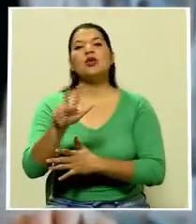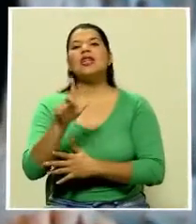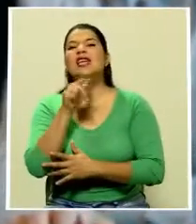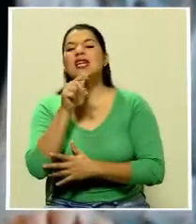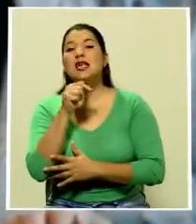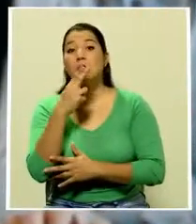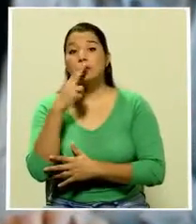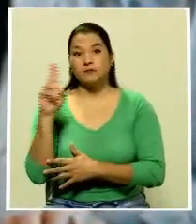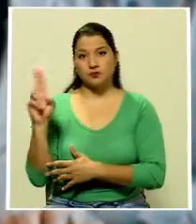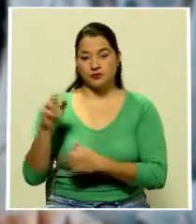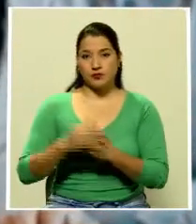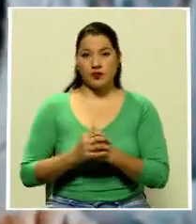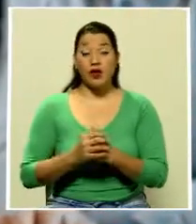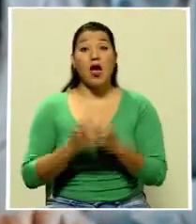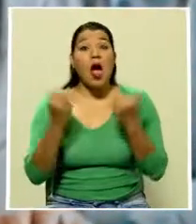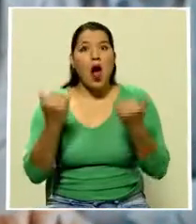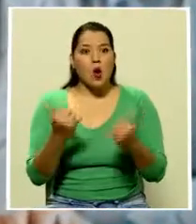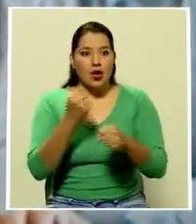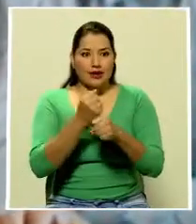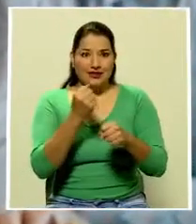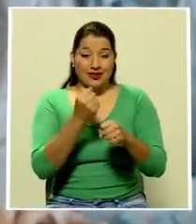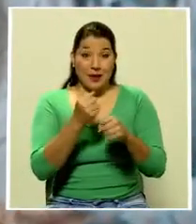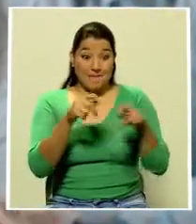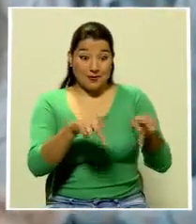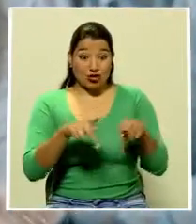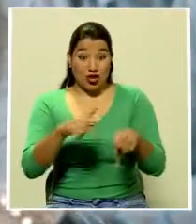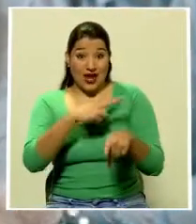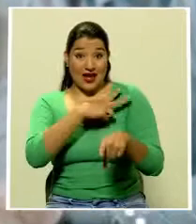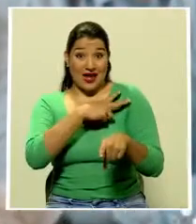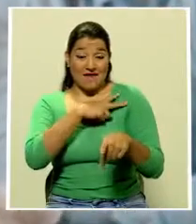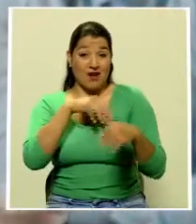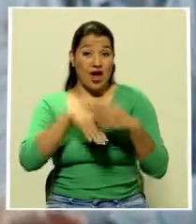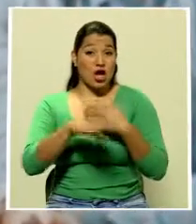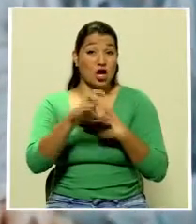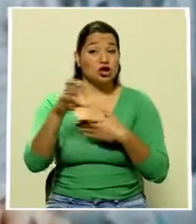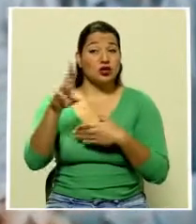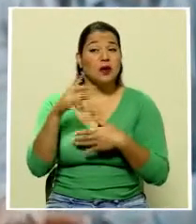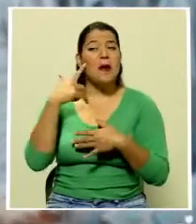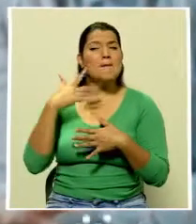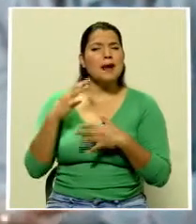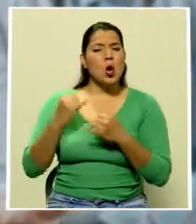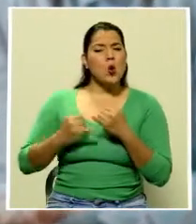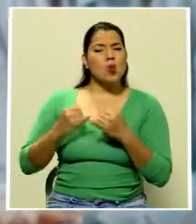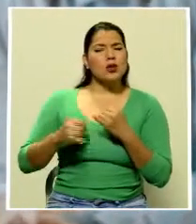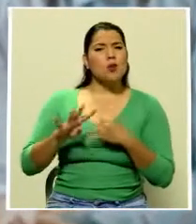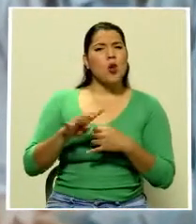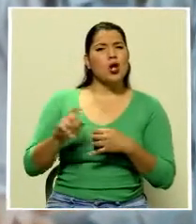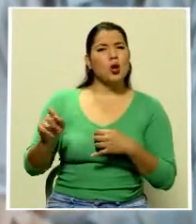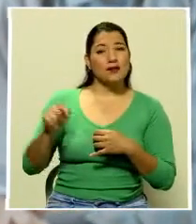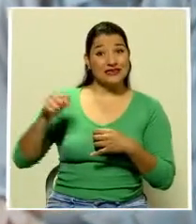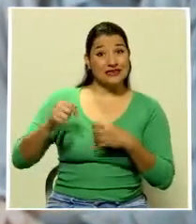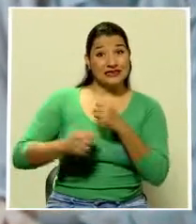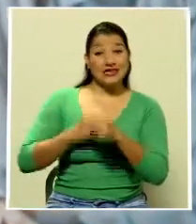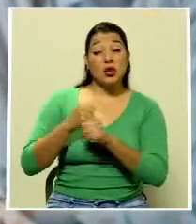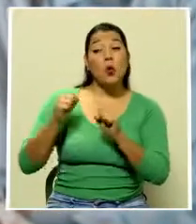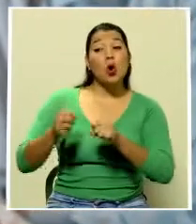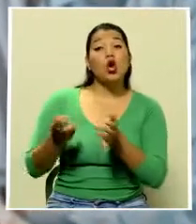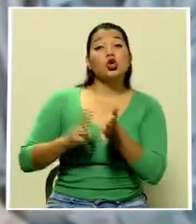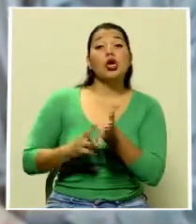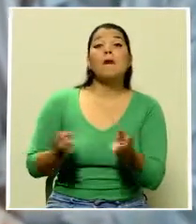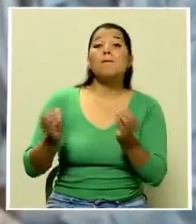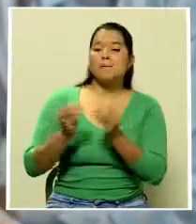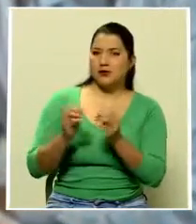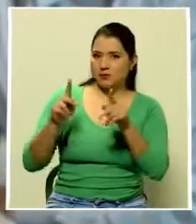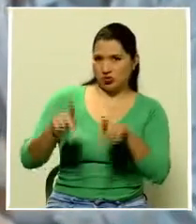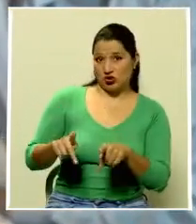Empleadores de Costa Rica prevén un clima de contratación levemente mejor para este último cuatrimestre del año, es decir, un 6%